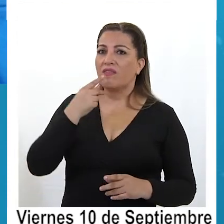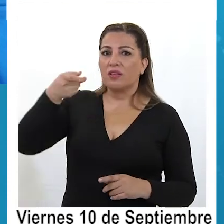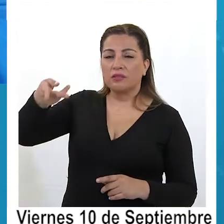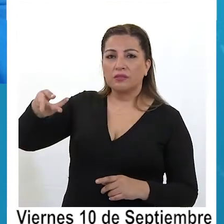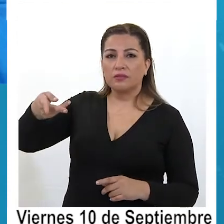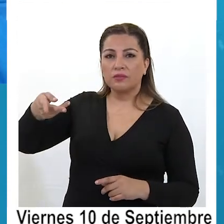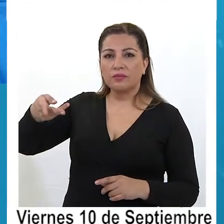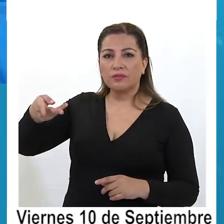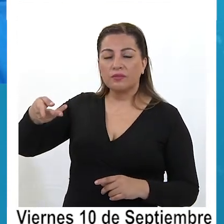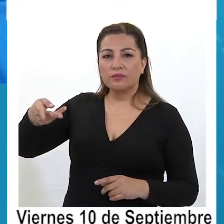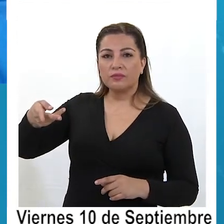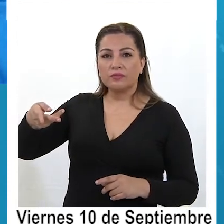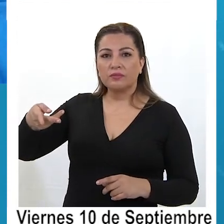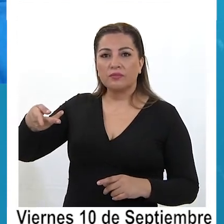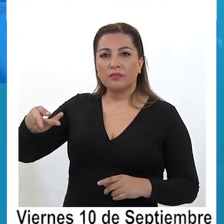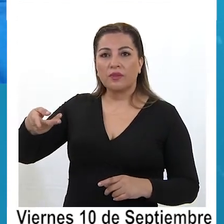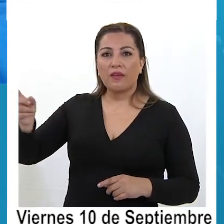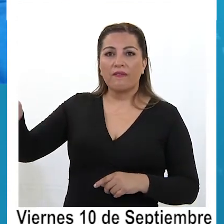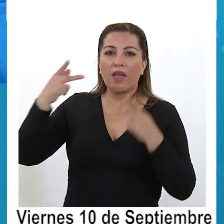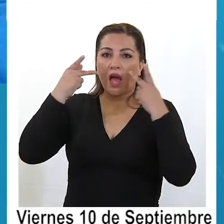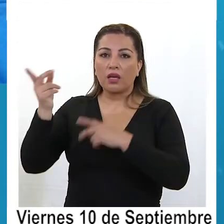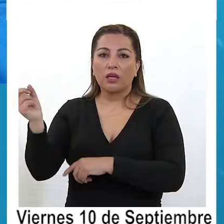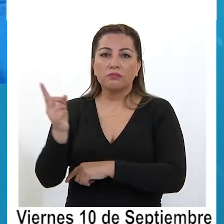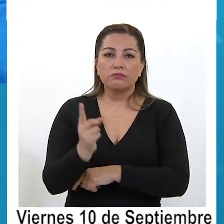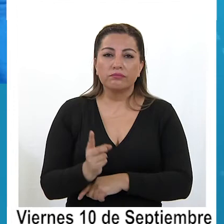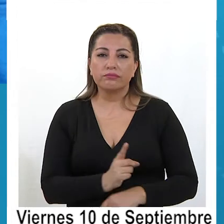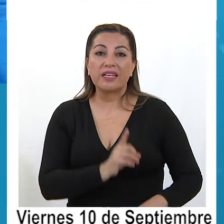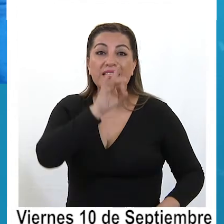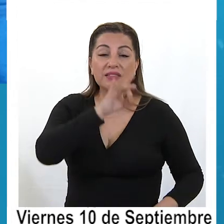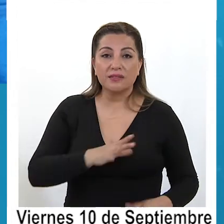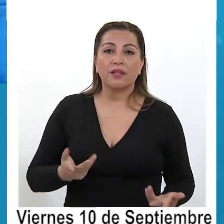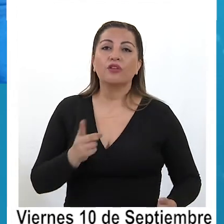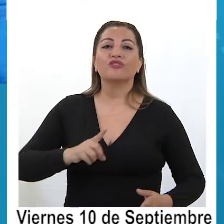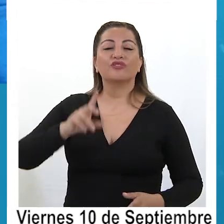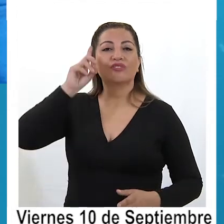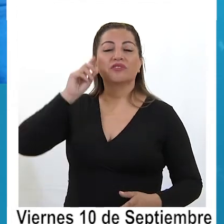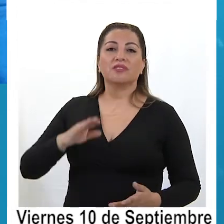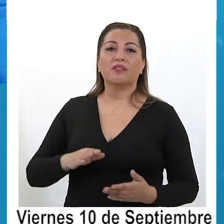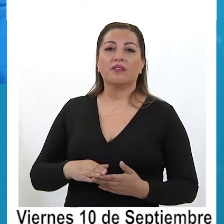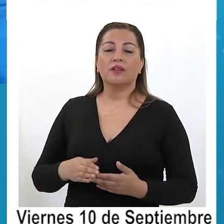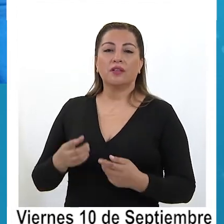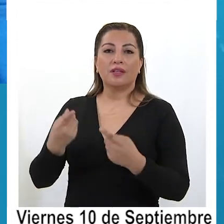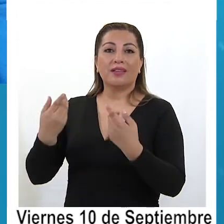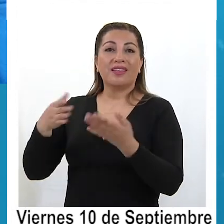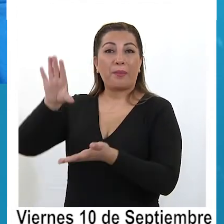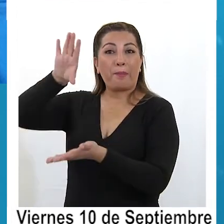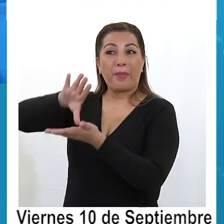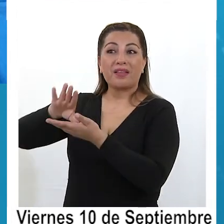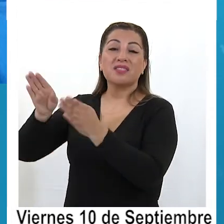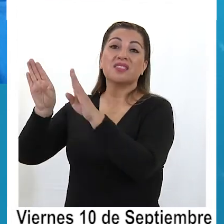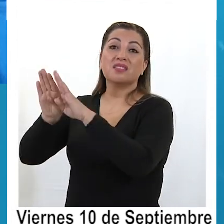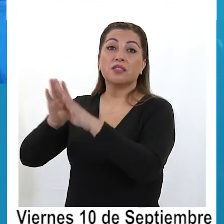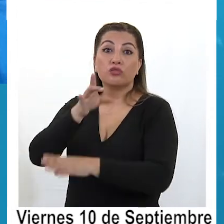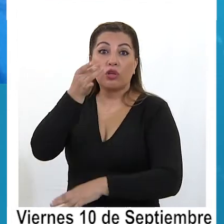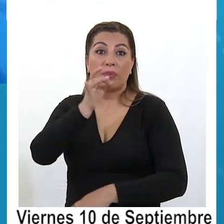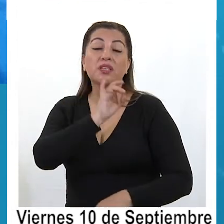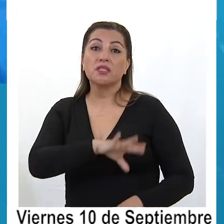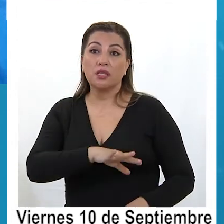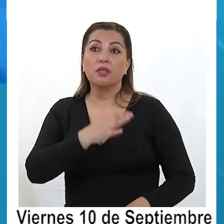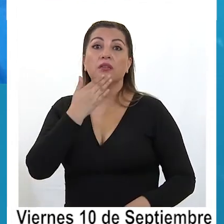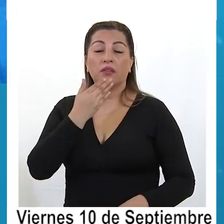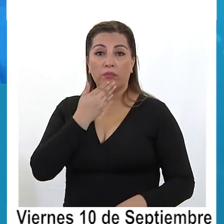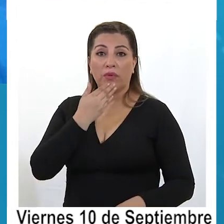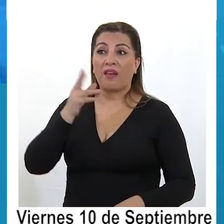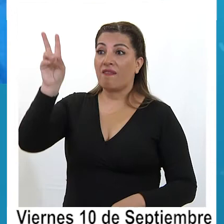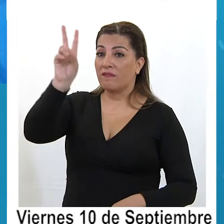traspaso desde el lugar de origen hasta Chile de la misma manera. Hay que entender que el cierre de fronteras no es solo para Chile. En los casos de los nacionales de Venezuela